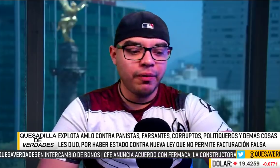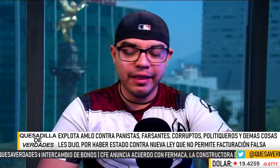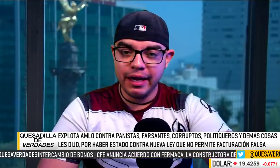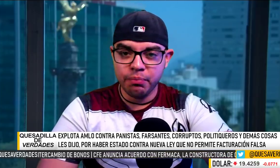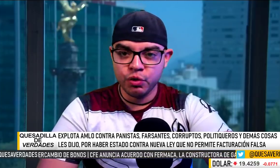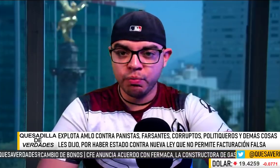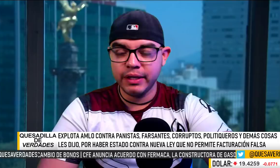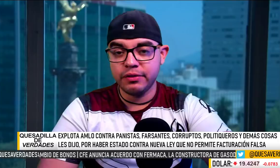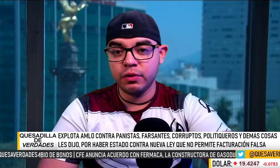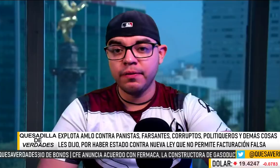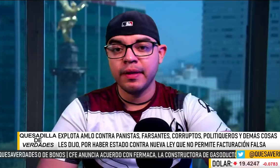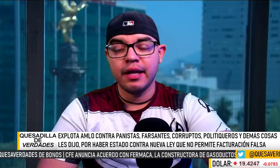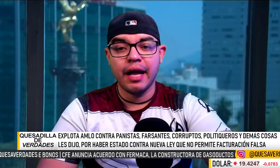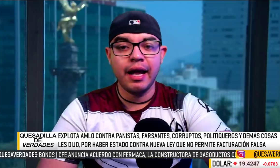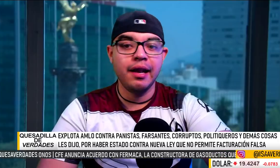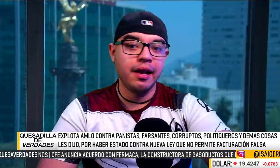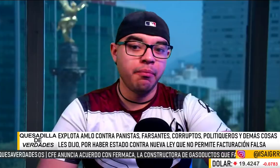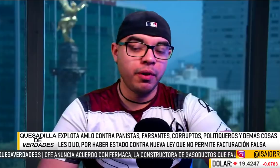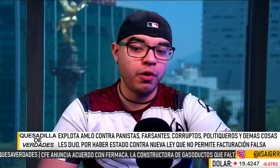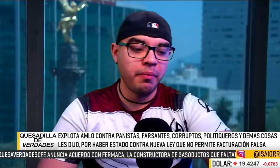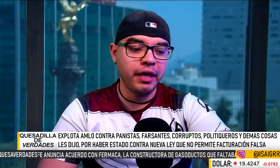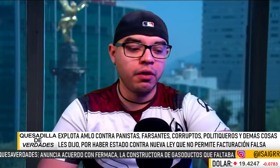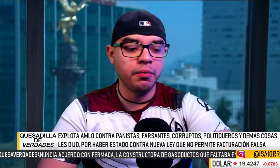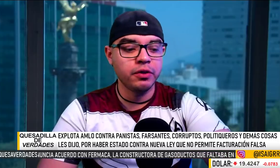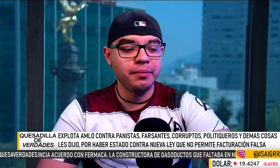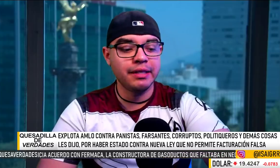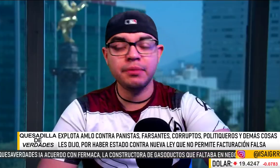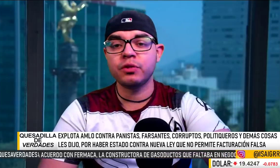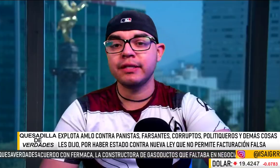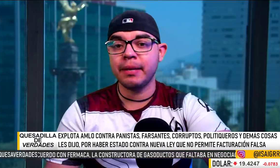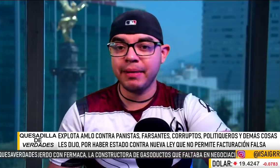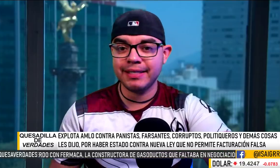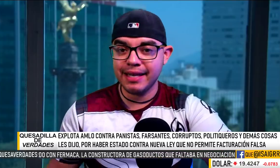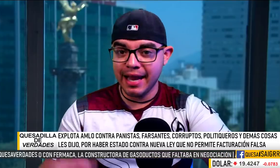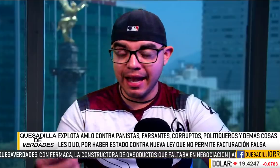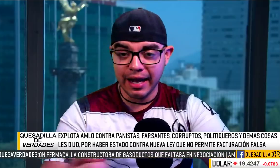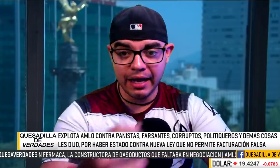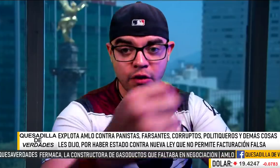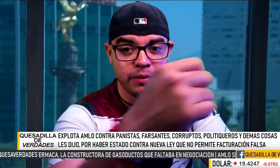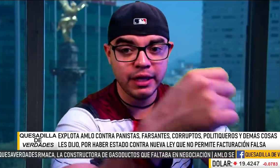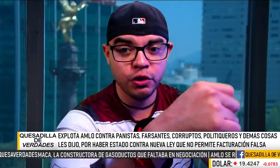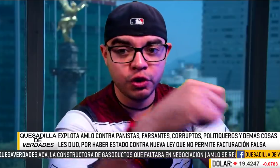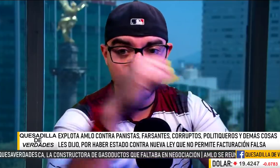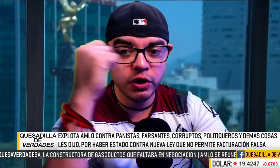la robadera, por supuesto, al pueblo de México, amigos y amigas. Díganme ustedes qué piensan en